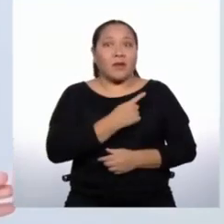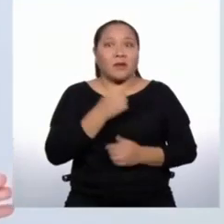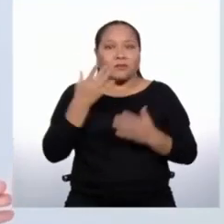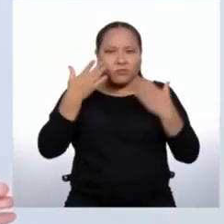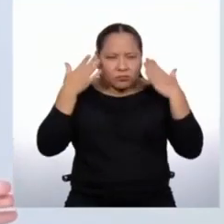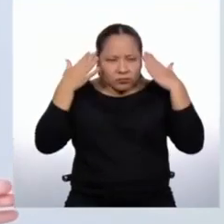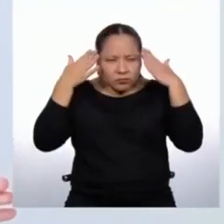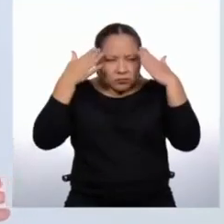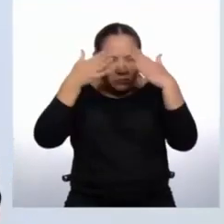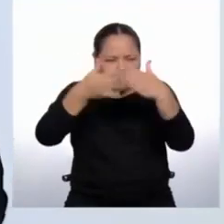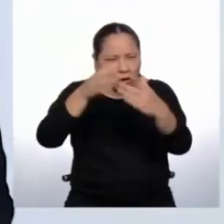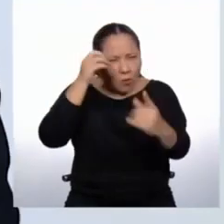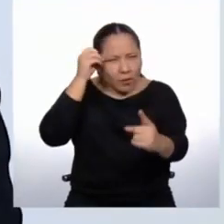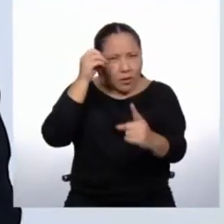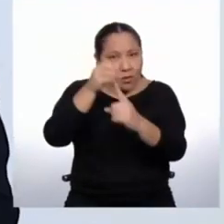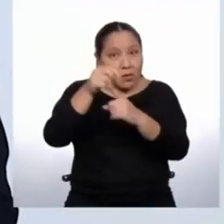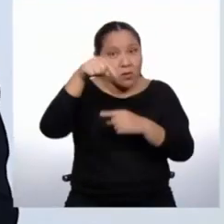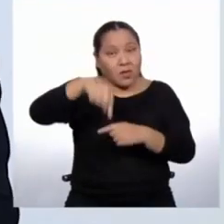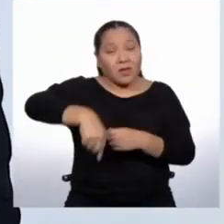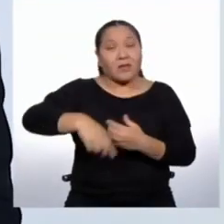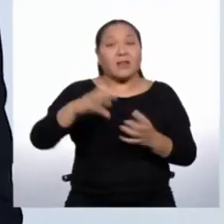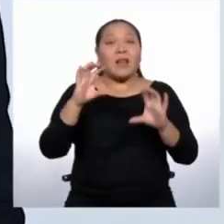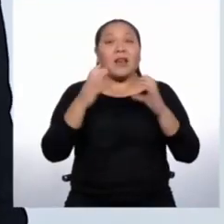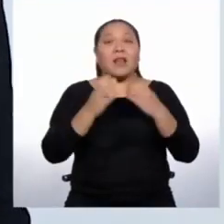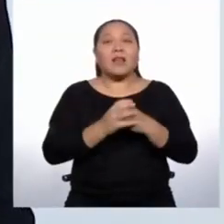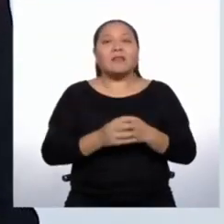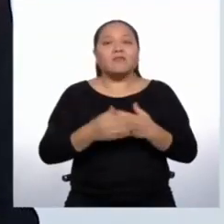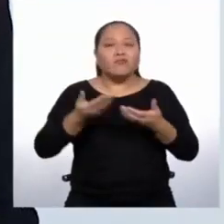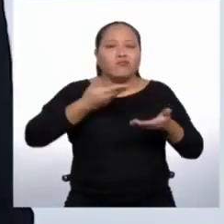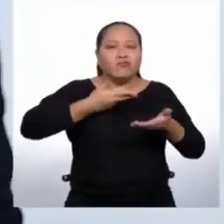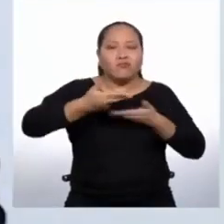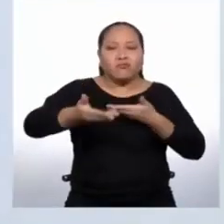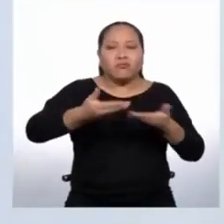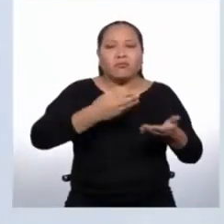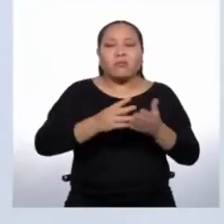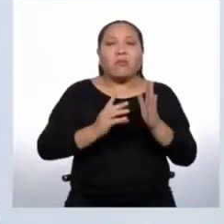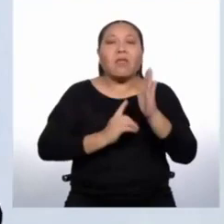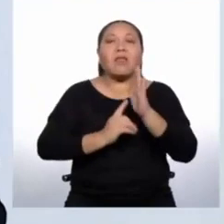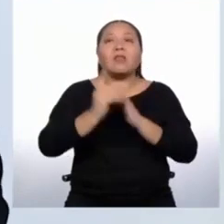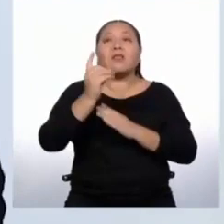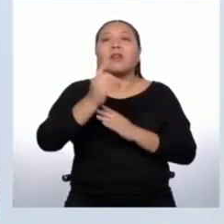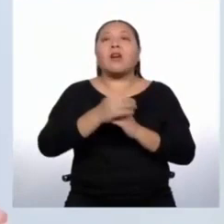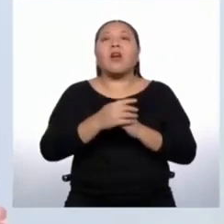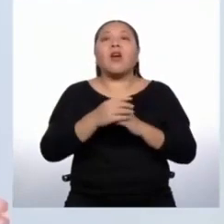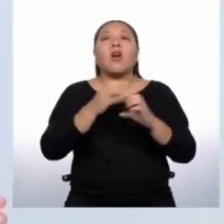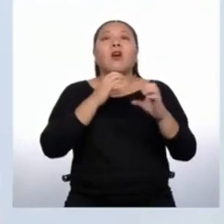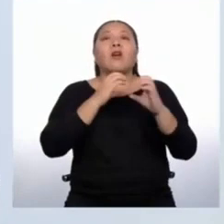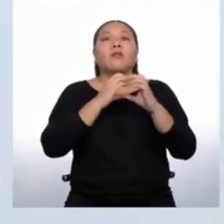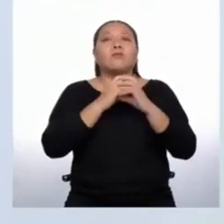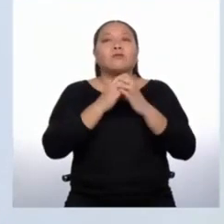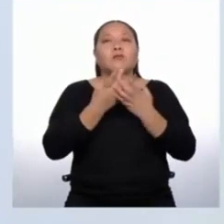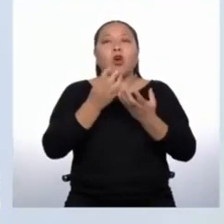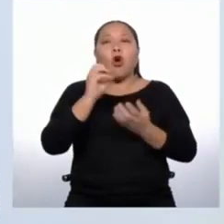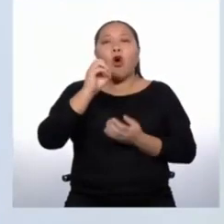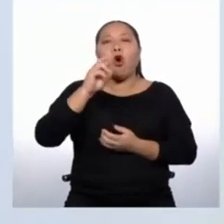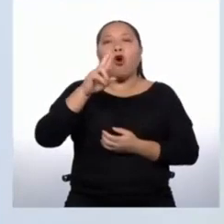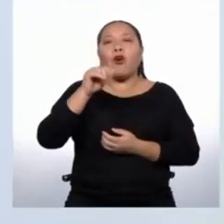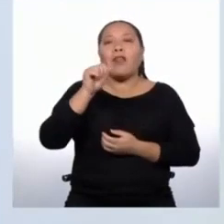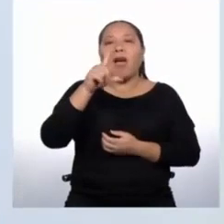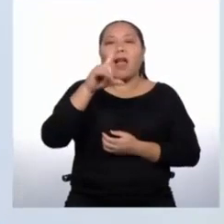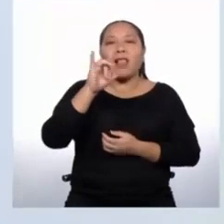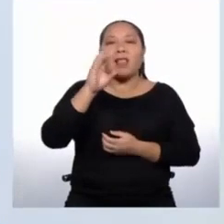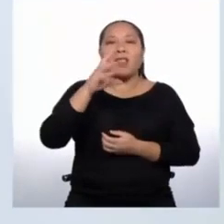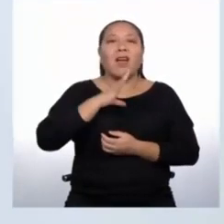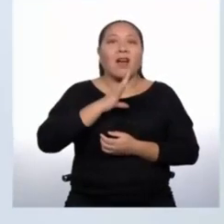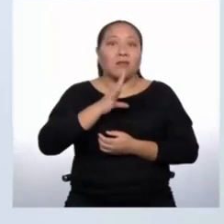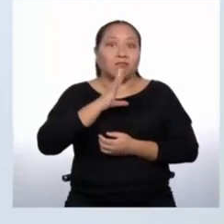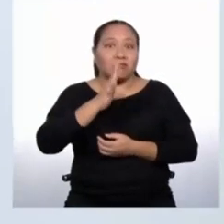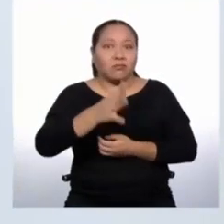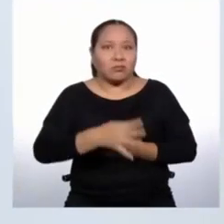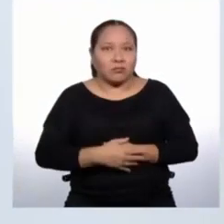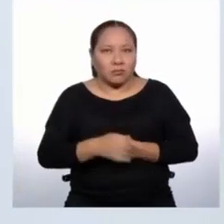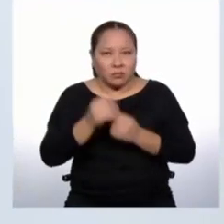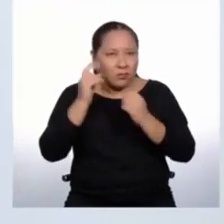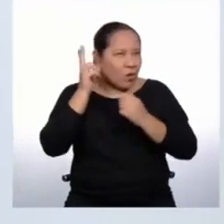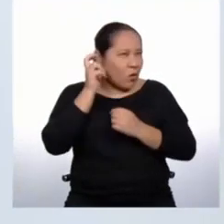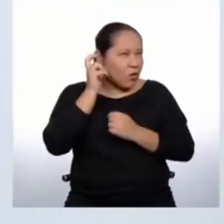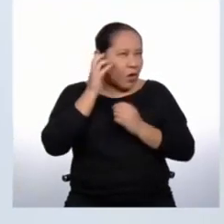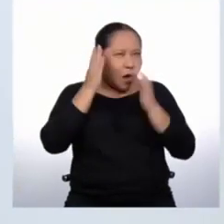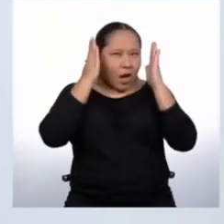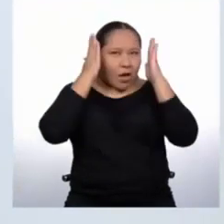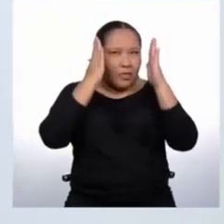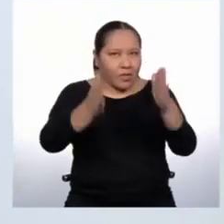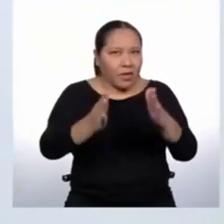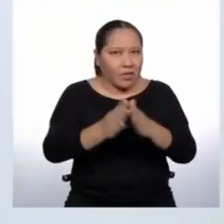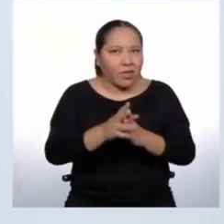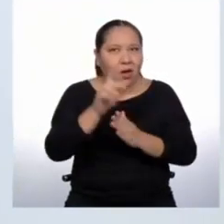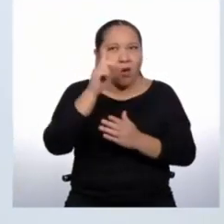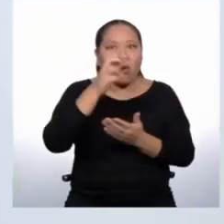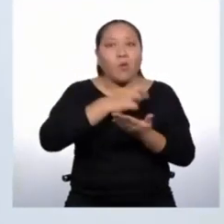propósito de nuestro trabajo de hoy será desarrollar nuestra competencia de oralidad. Para ello vamos a escuchar atentamente uno de los episodios de la